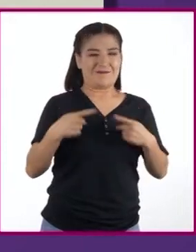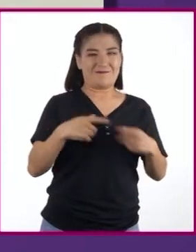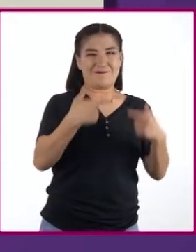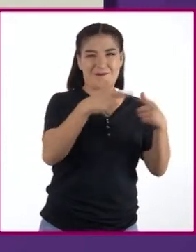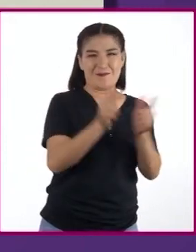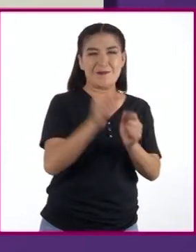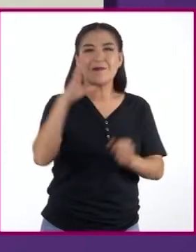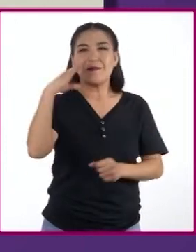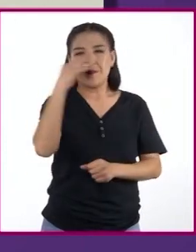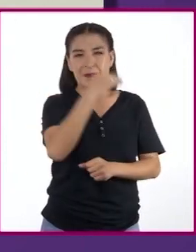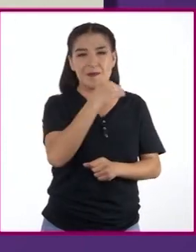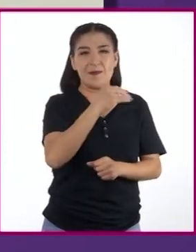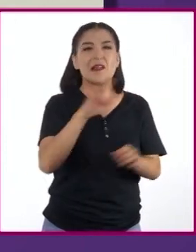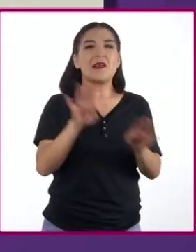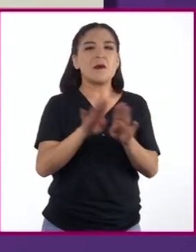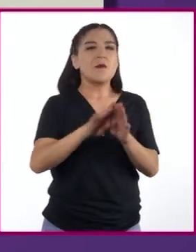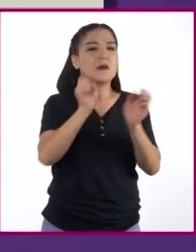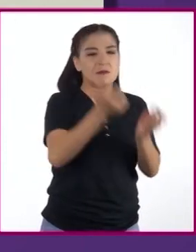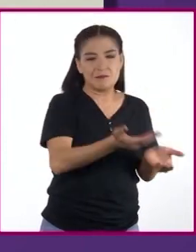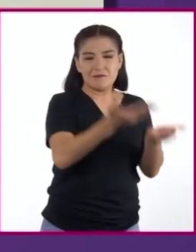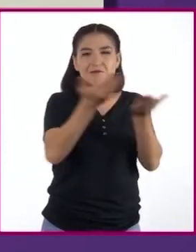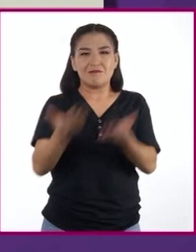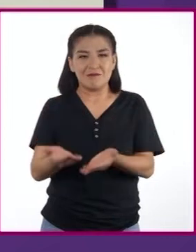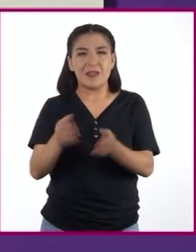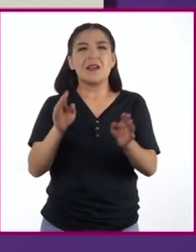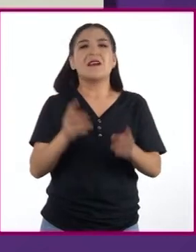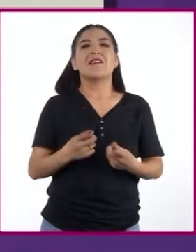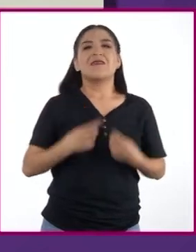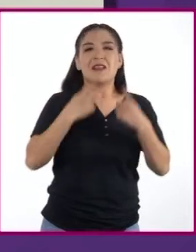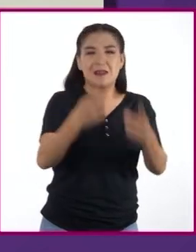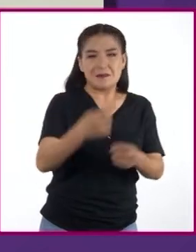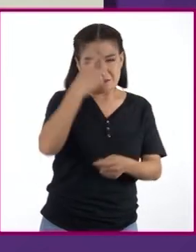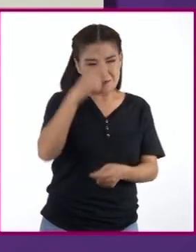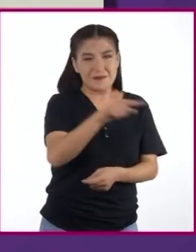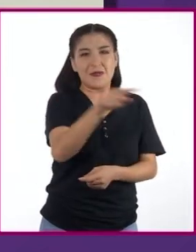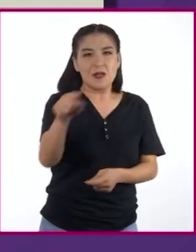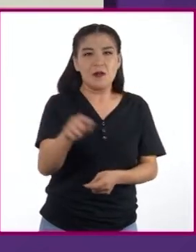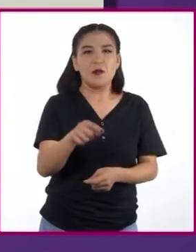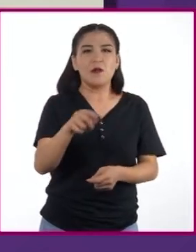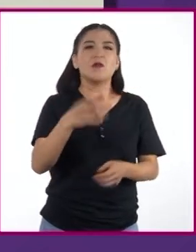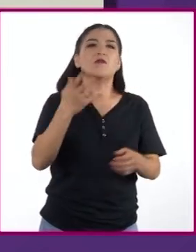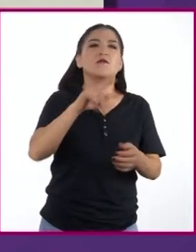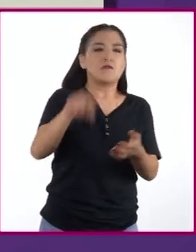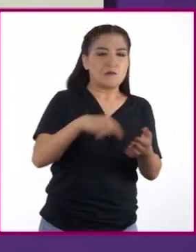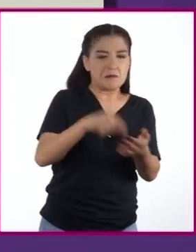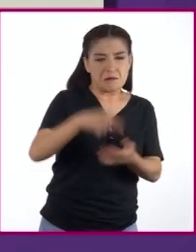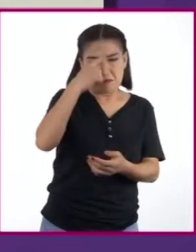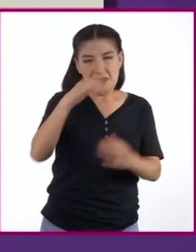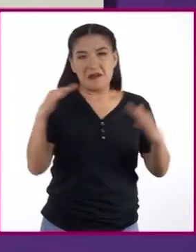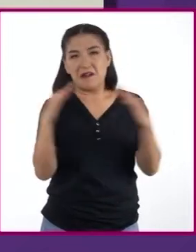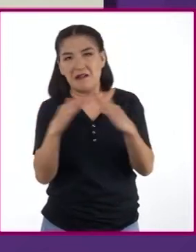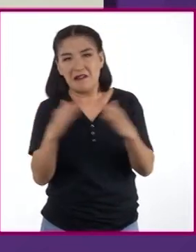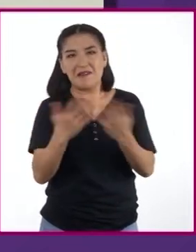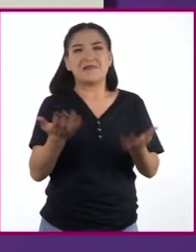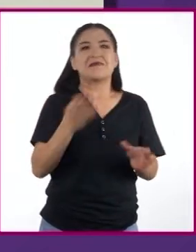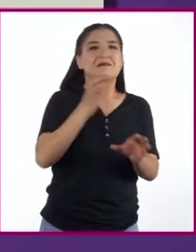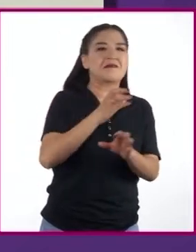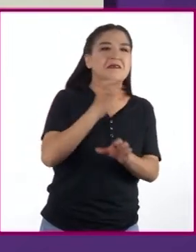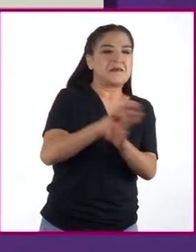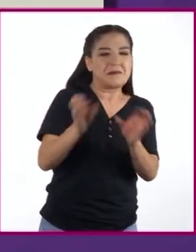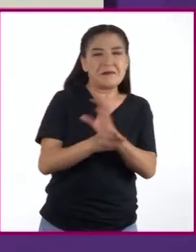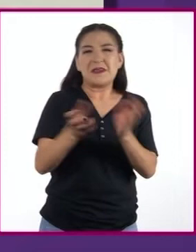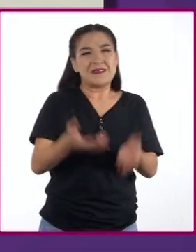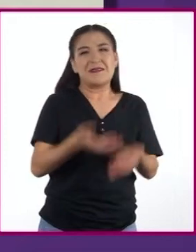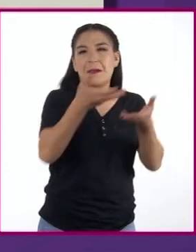llegaron recibieron como recompensa encomiendas o propiedades por su participación en